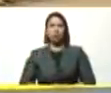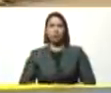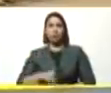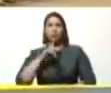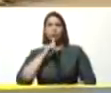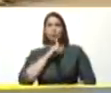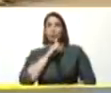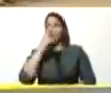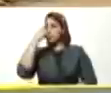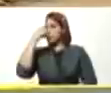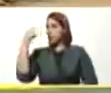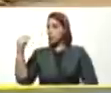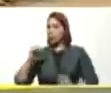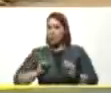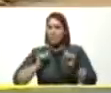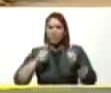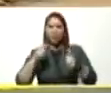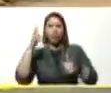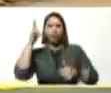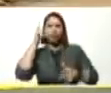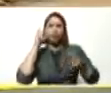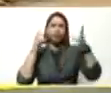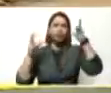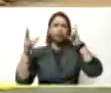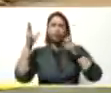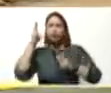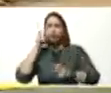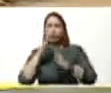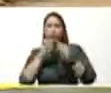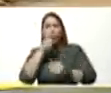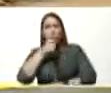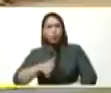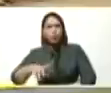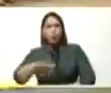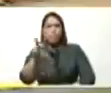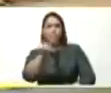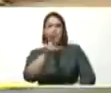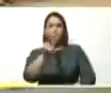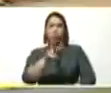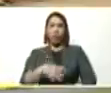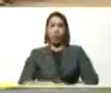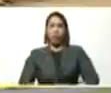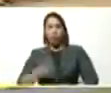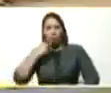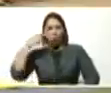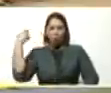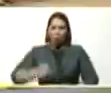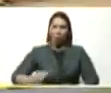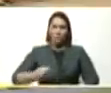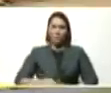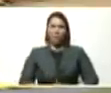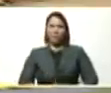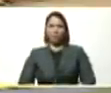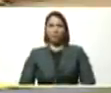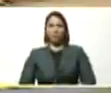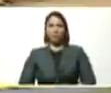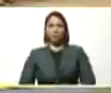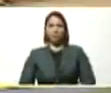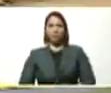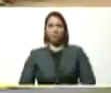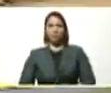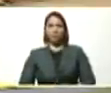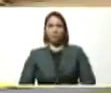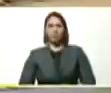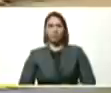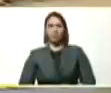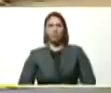de Ezequiel Zamora empezó a sonar en todos los pueblos de Venezuela. Era el hombre que marcaba la pauta,